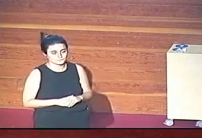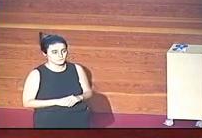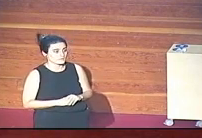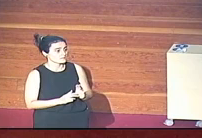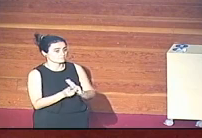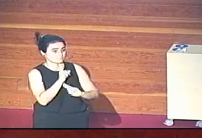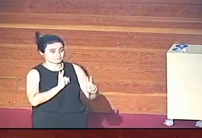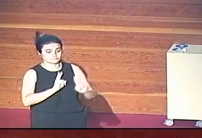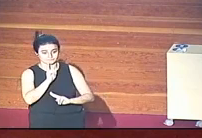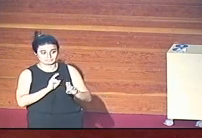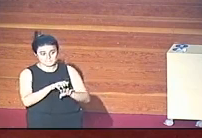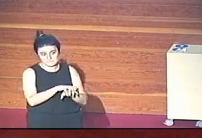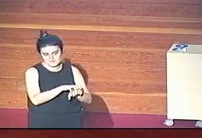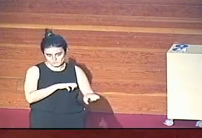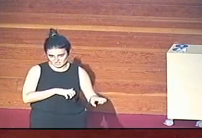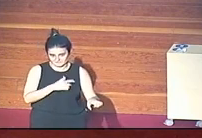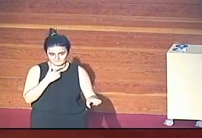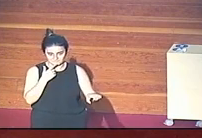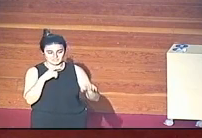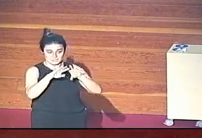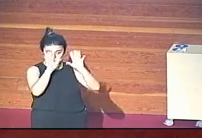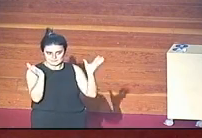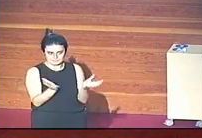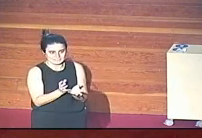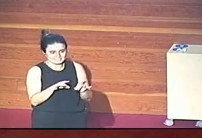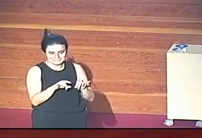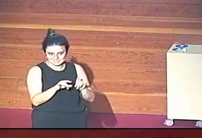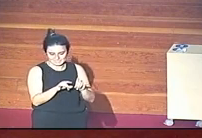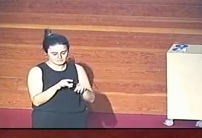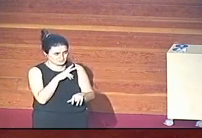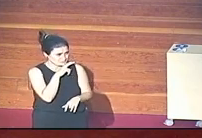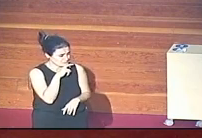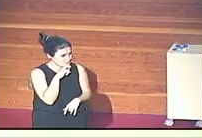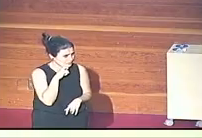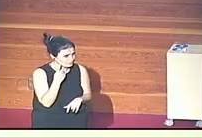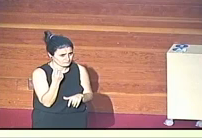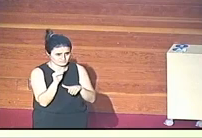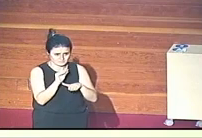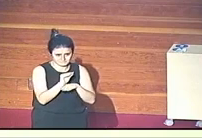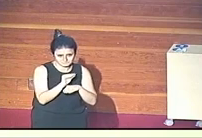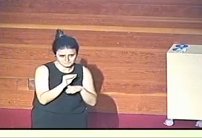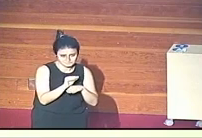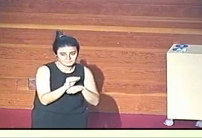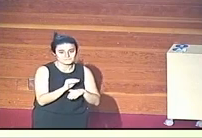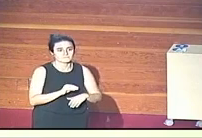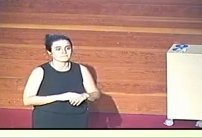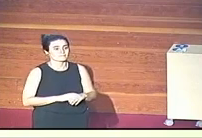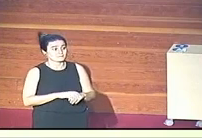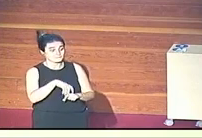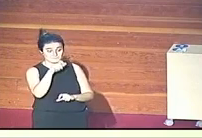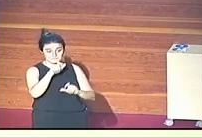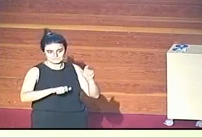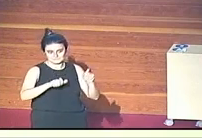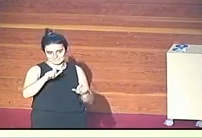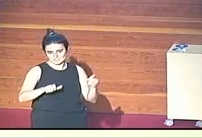consideran que el planeta tierra es una joya que tenemos que conservar que los seres humanos nos tenemos